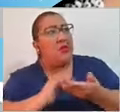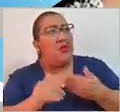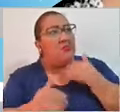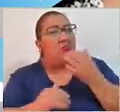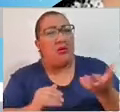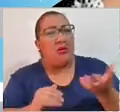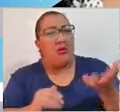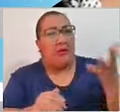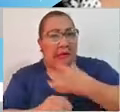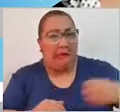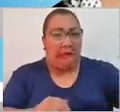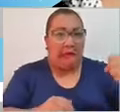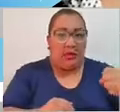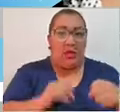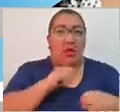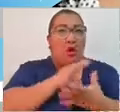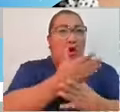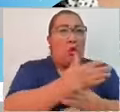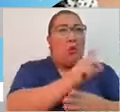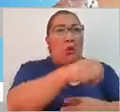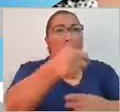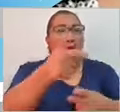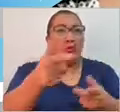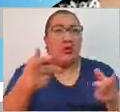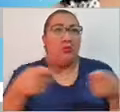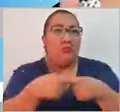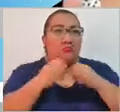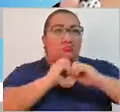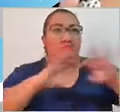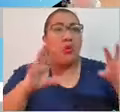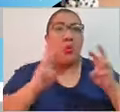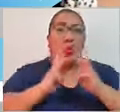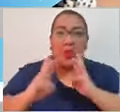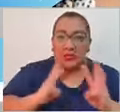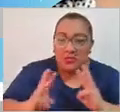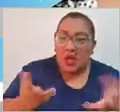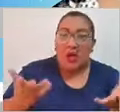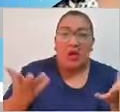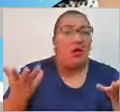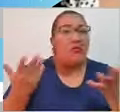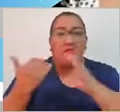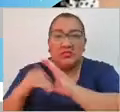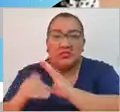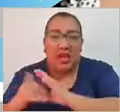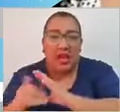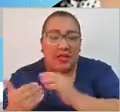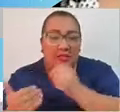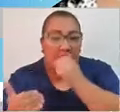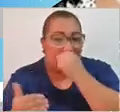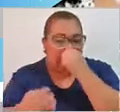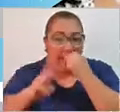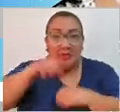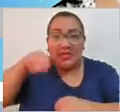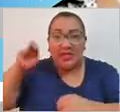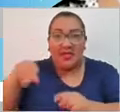luego compartirlo con cualquier otro medio digital, WhatsApp, el chat del Messenger, entre otros.